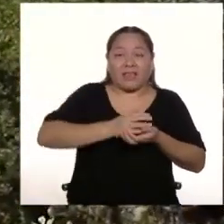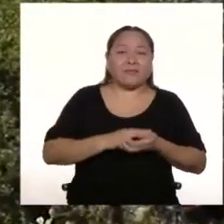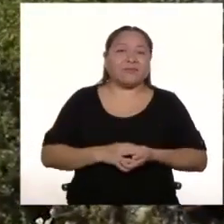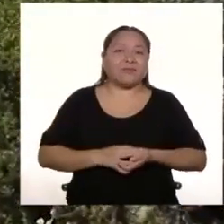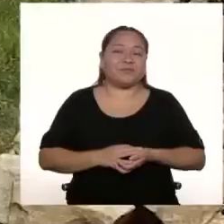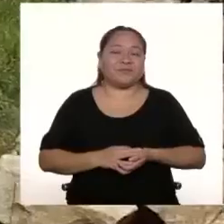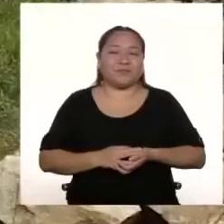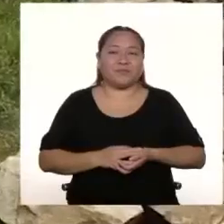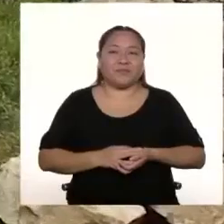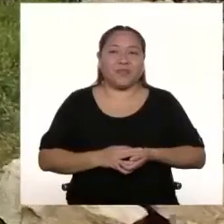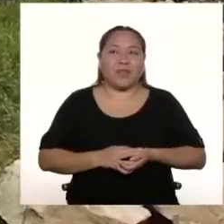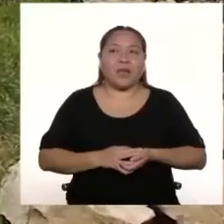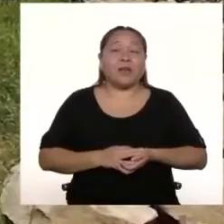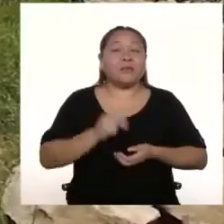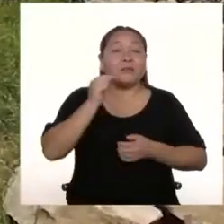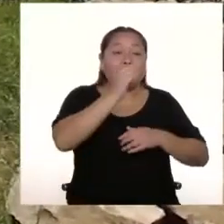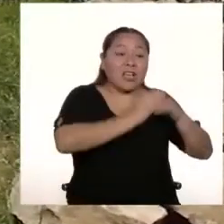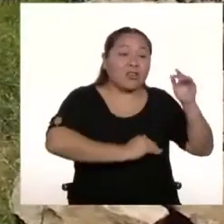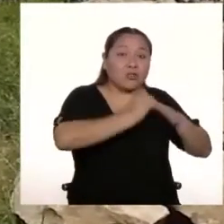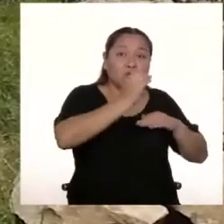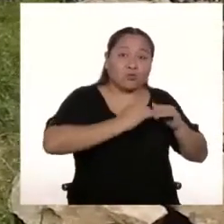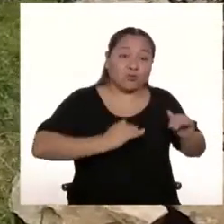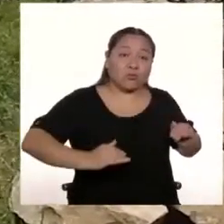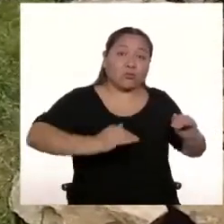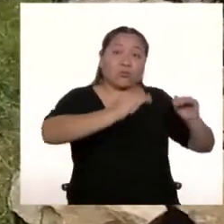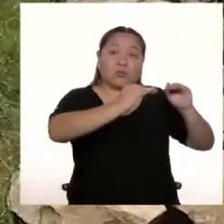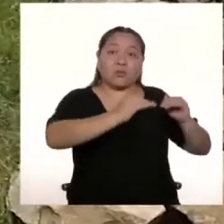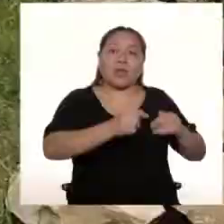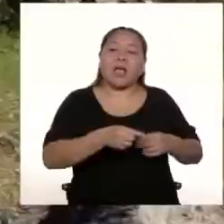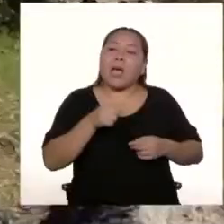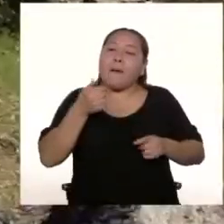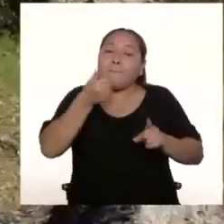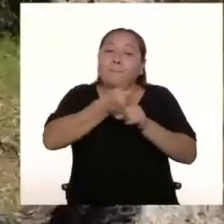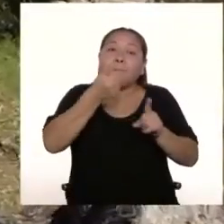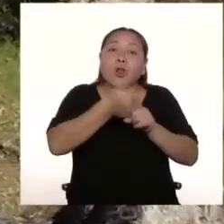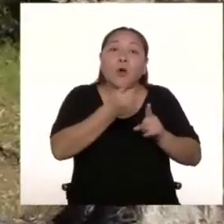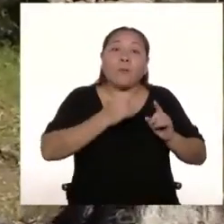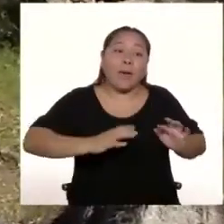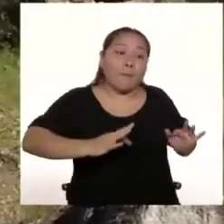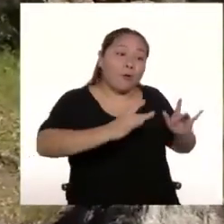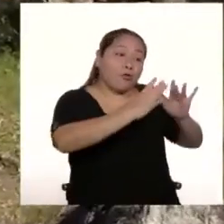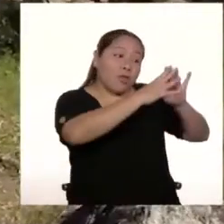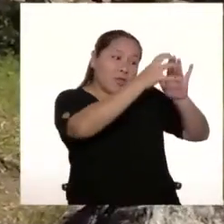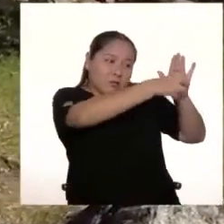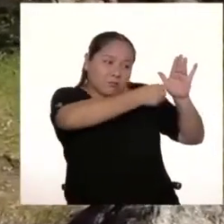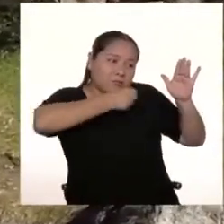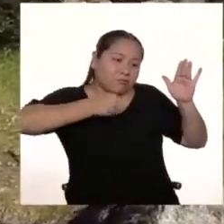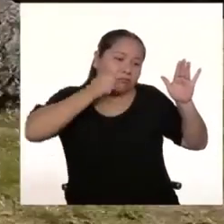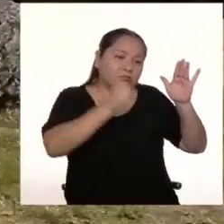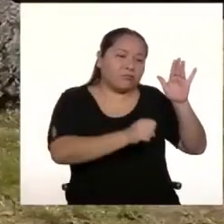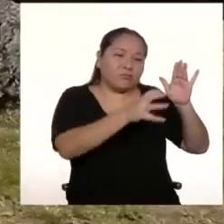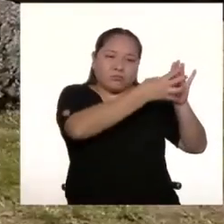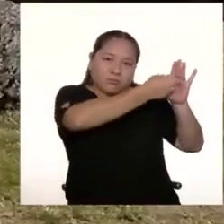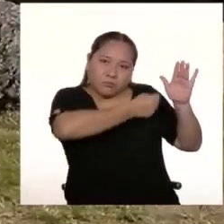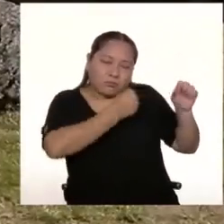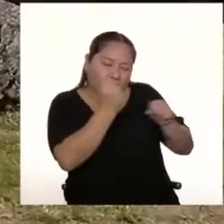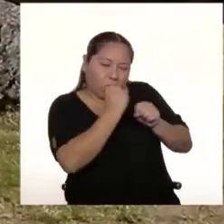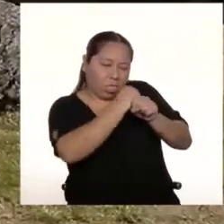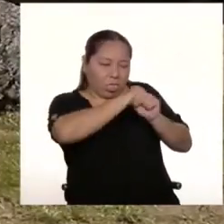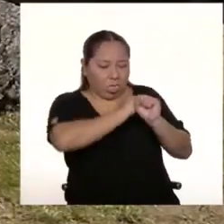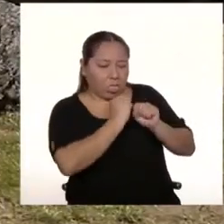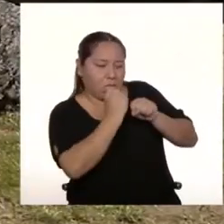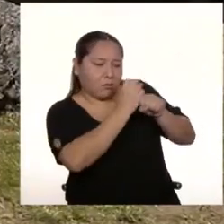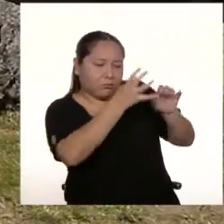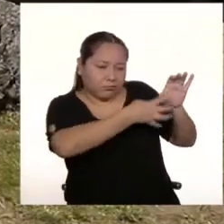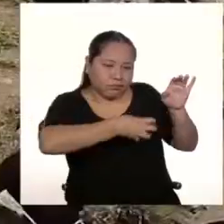Machu Picchu se construyó con los materiales proporcionados por la propia montaña, modelados con instrumentos de piedra tomados de